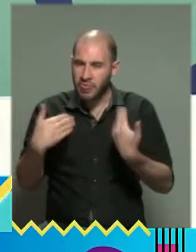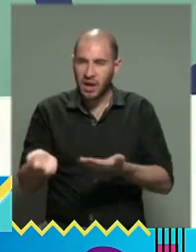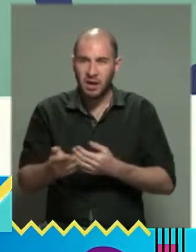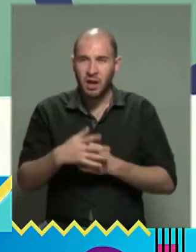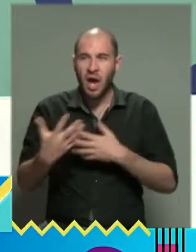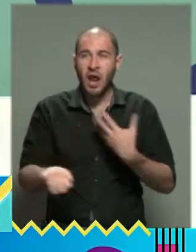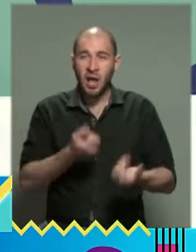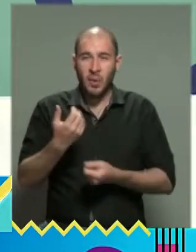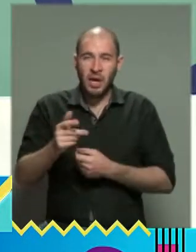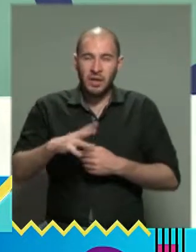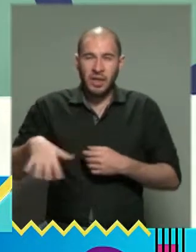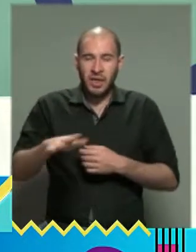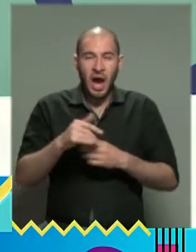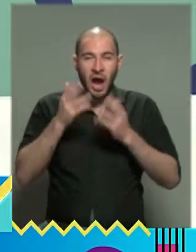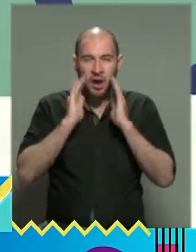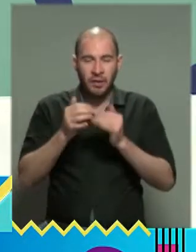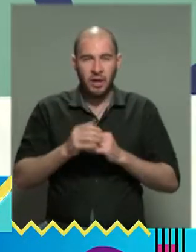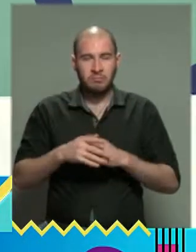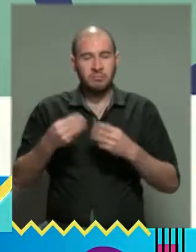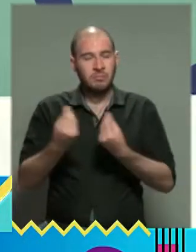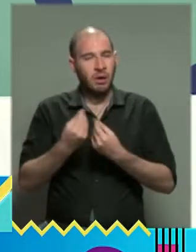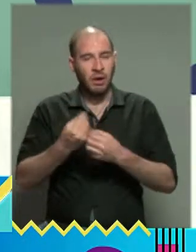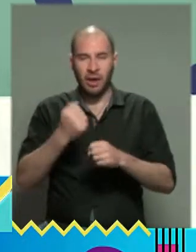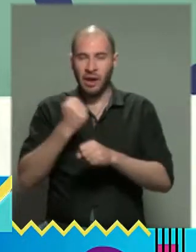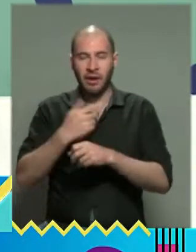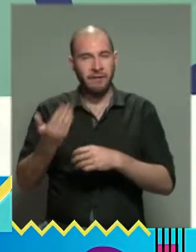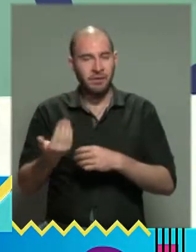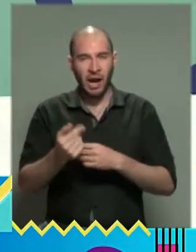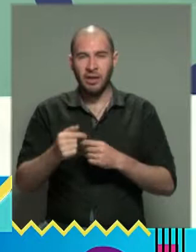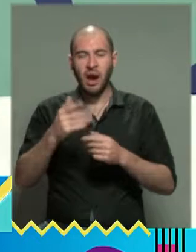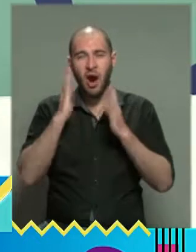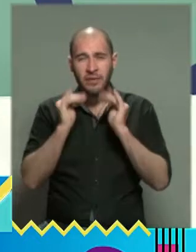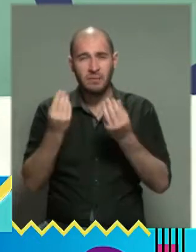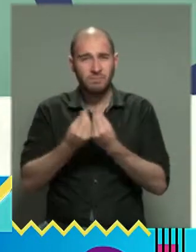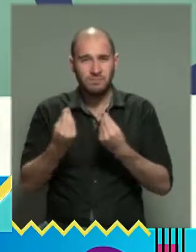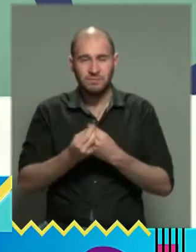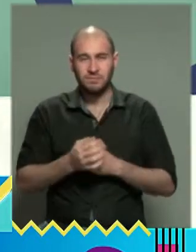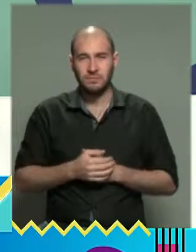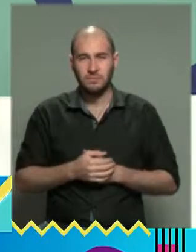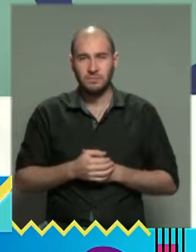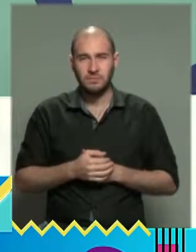que recuperar esta sociedad de adolescentes, hay mucho que trabajar, hay muchos adolescentes